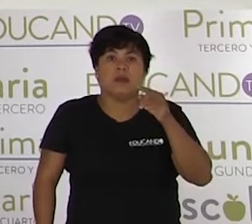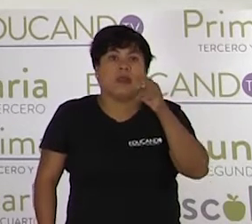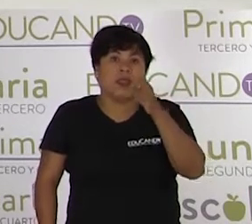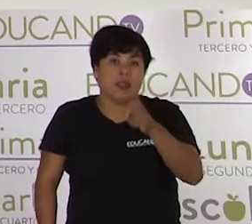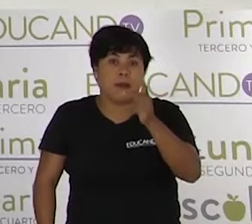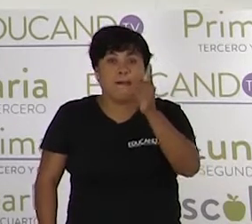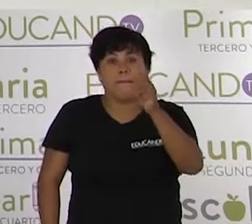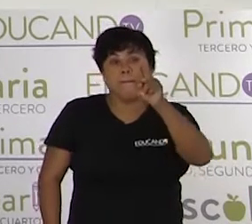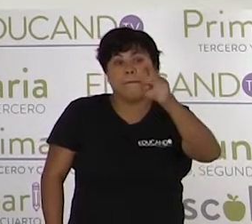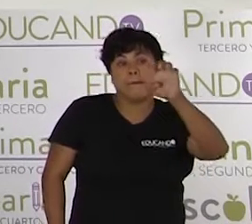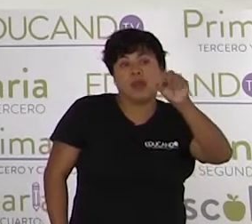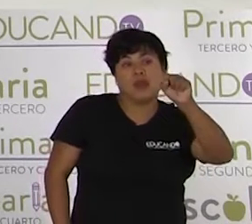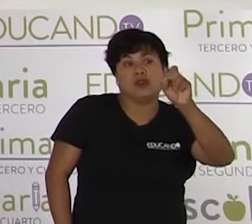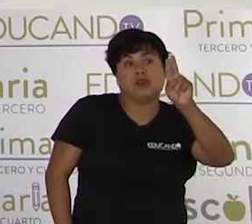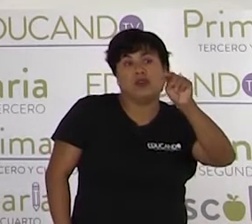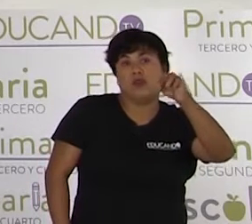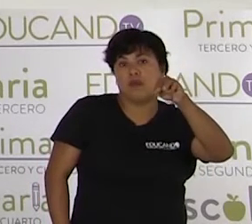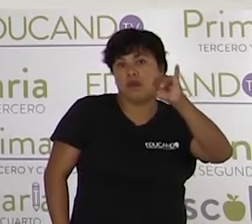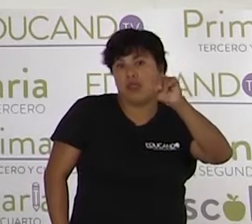presumido.